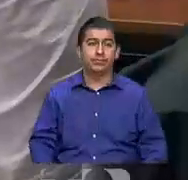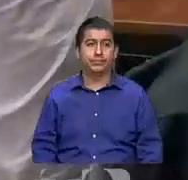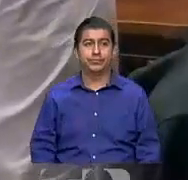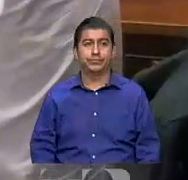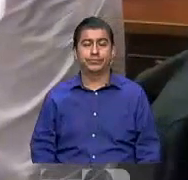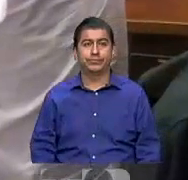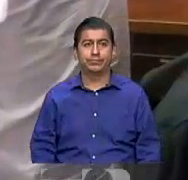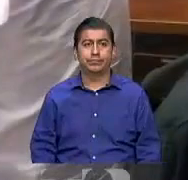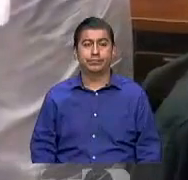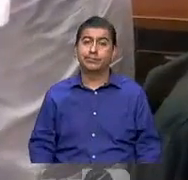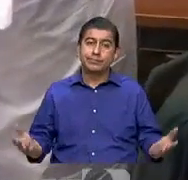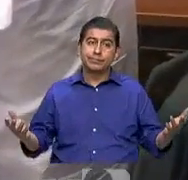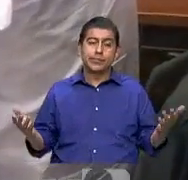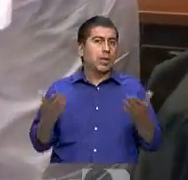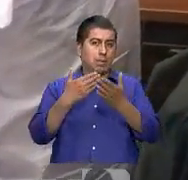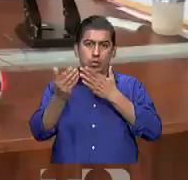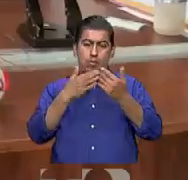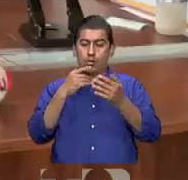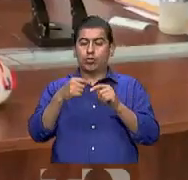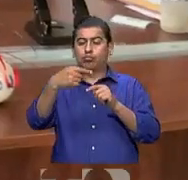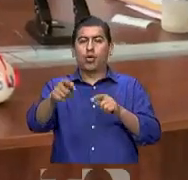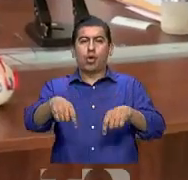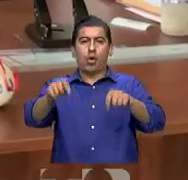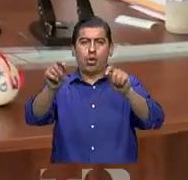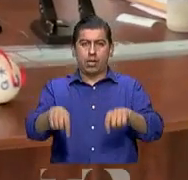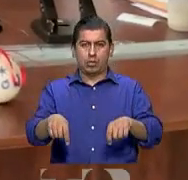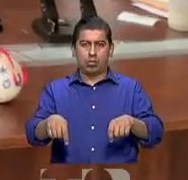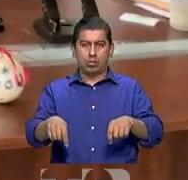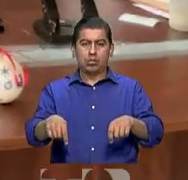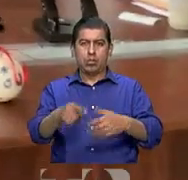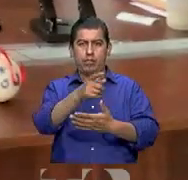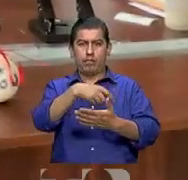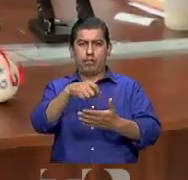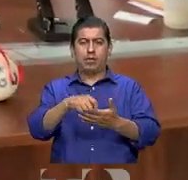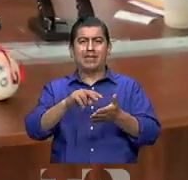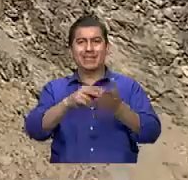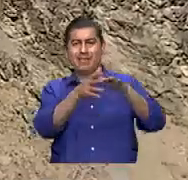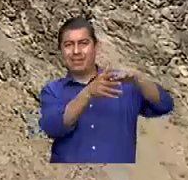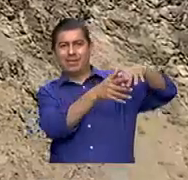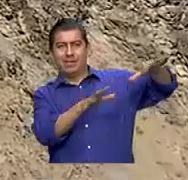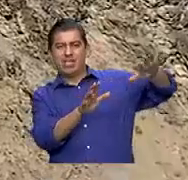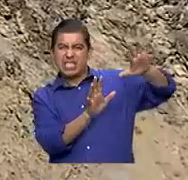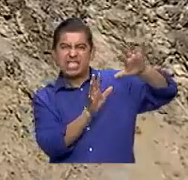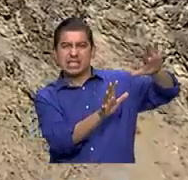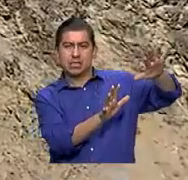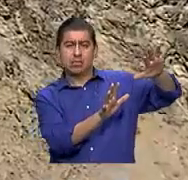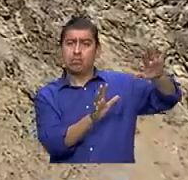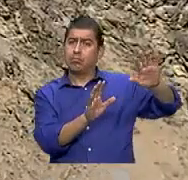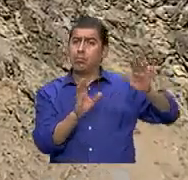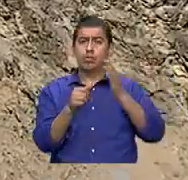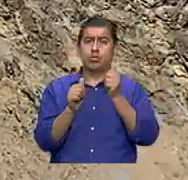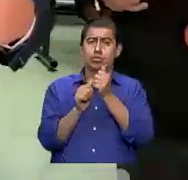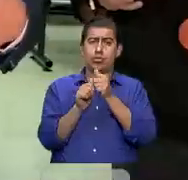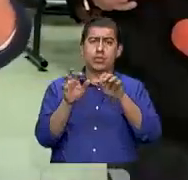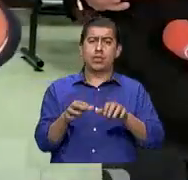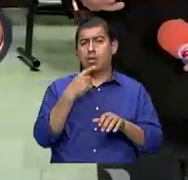Esto no retrasará la firma de contrato que se anunció para finales de este mes y que permitirá iniciar la estabilización del cerro, dijo el subsecretario del Ministerio